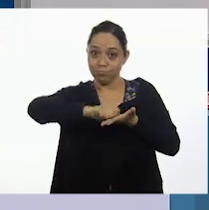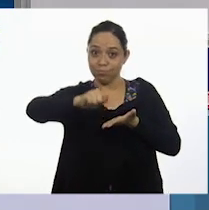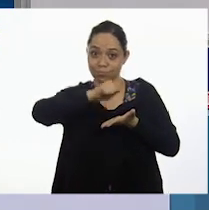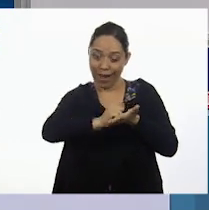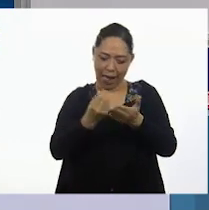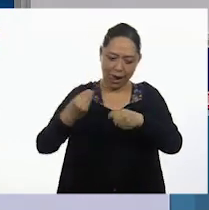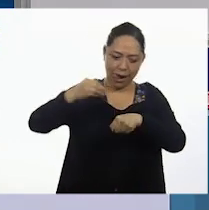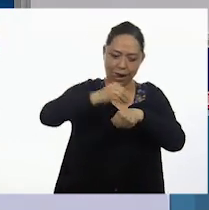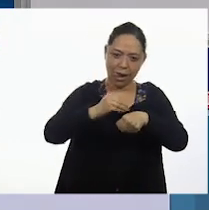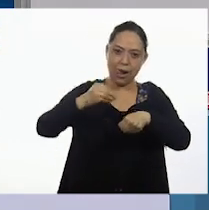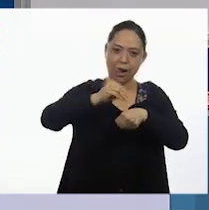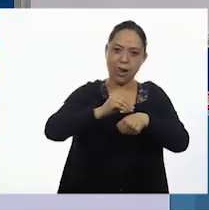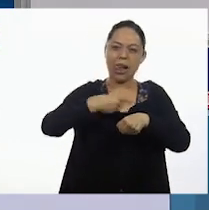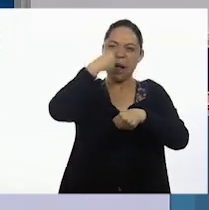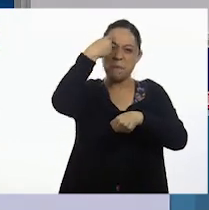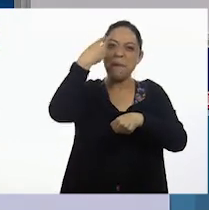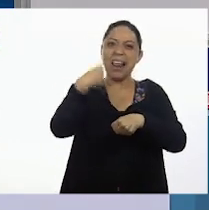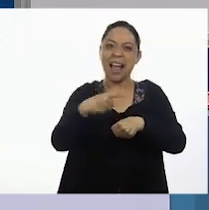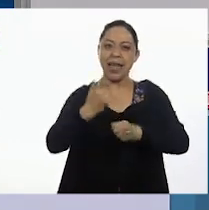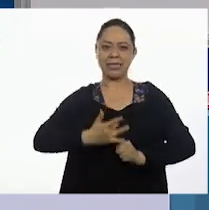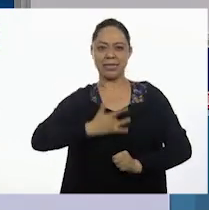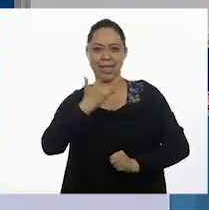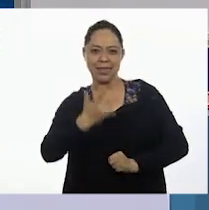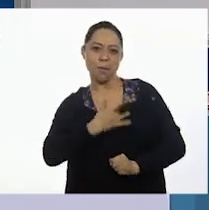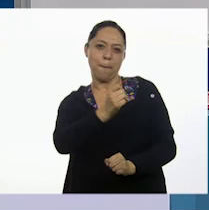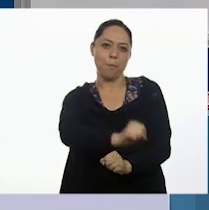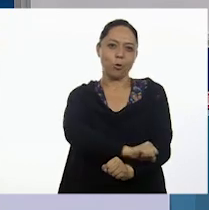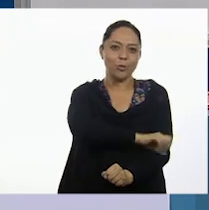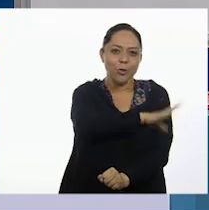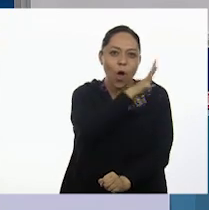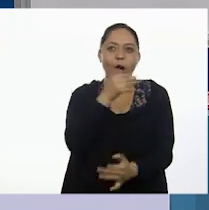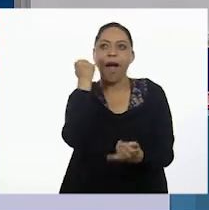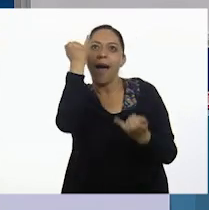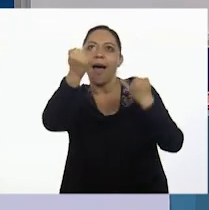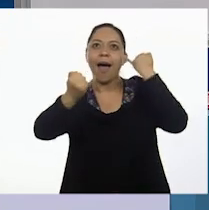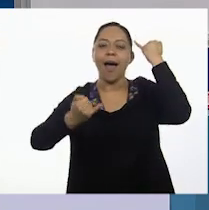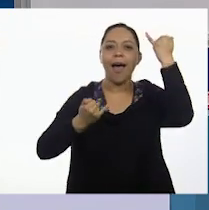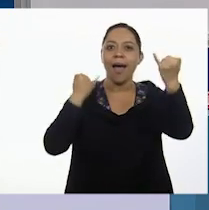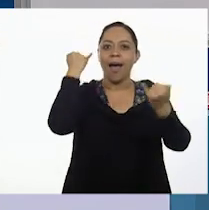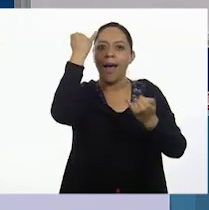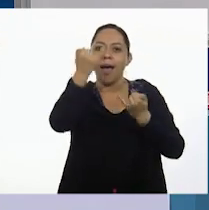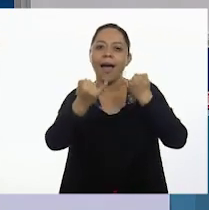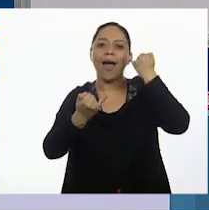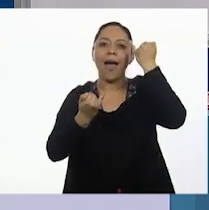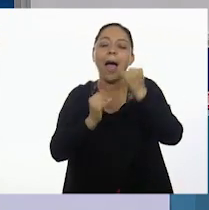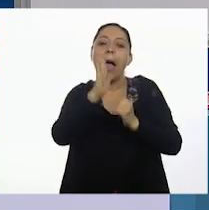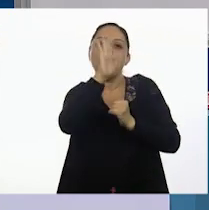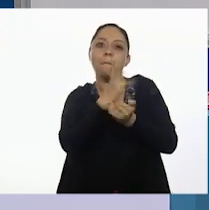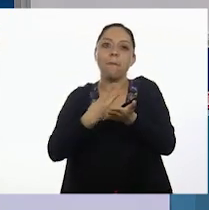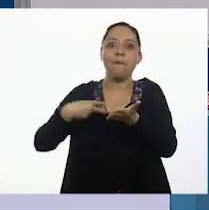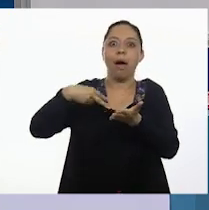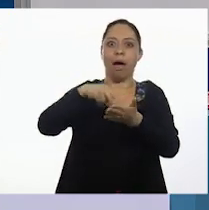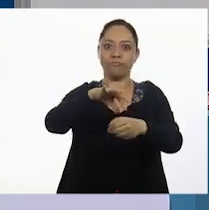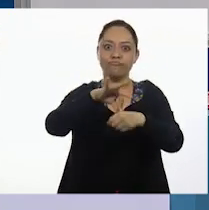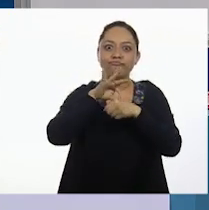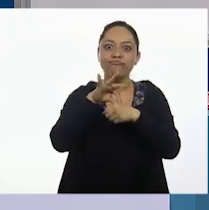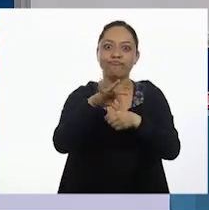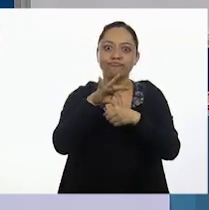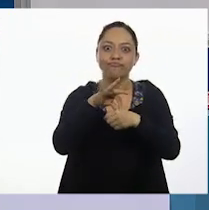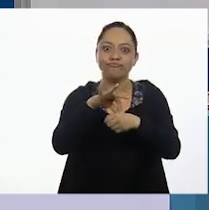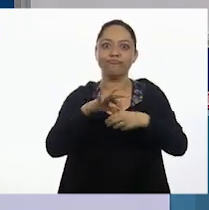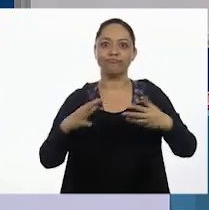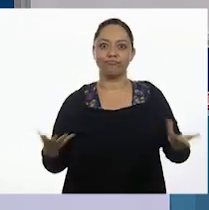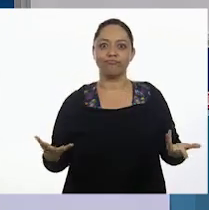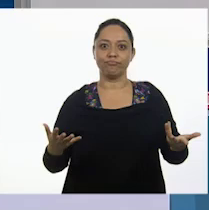para transmitir sentimientos, emociones e imaginar como si estuviéramos ahí. Quizá te ocurren estas